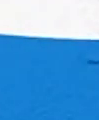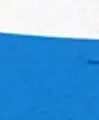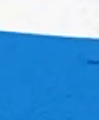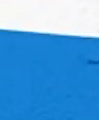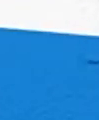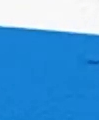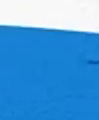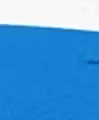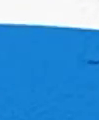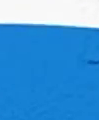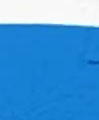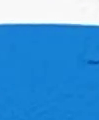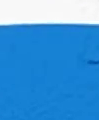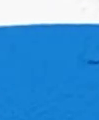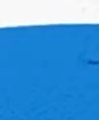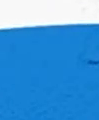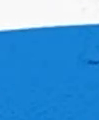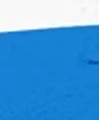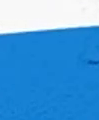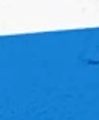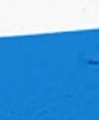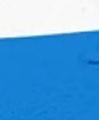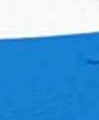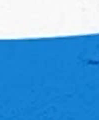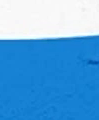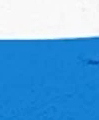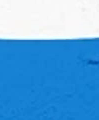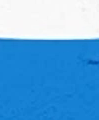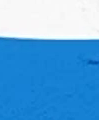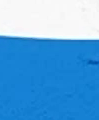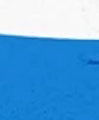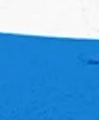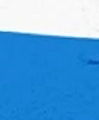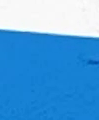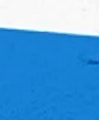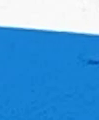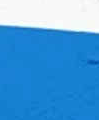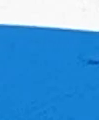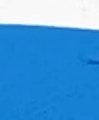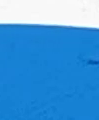Juega creyendo que será posible. Esto fue el sorteo Loto.